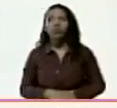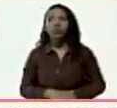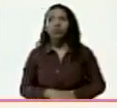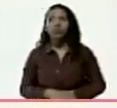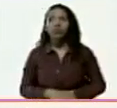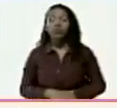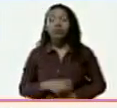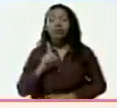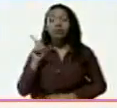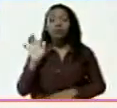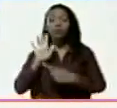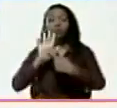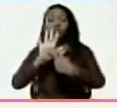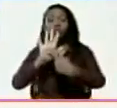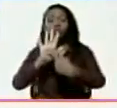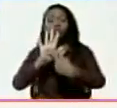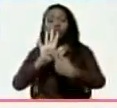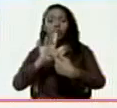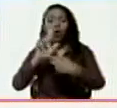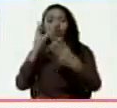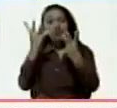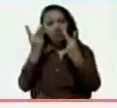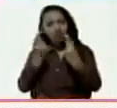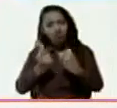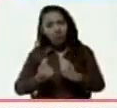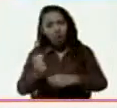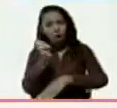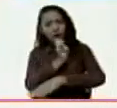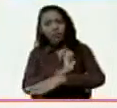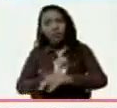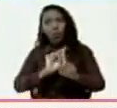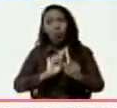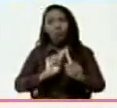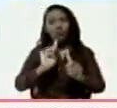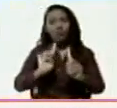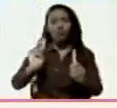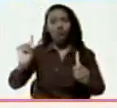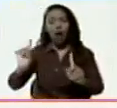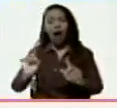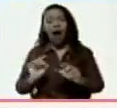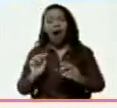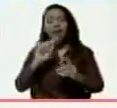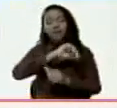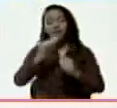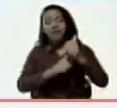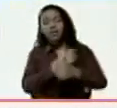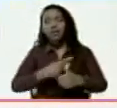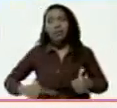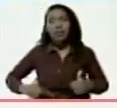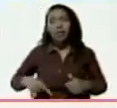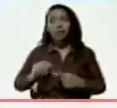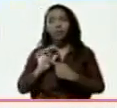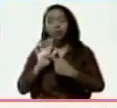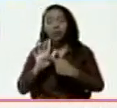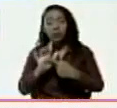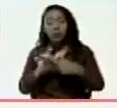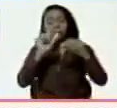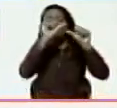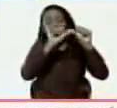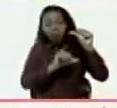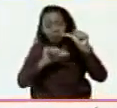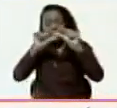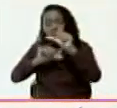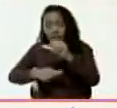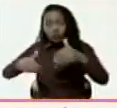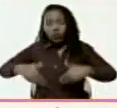allí la mostramos con números el vicepresidente de planificación ha sido acucioso en todo lo que ha